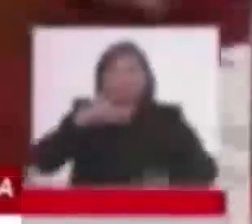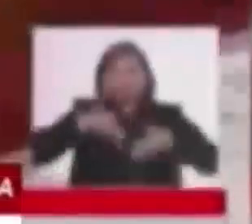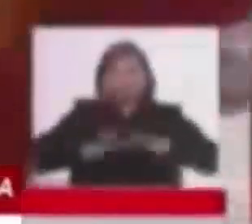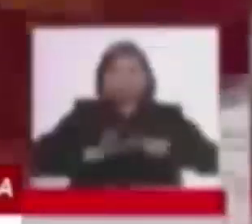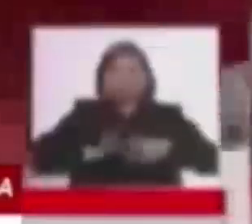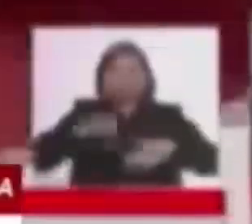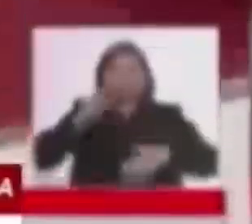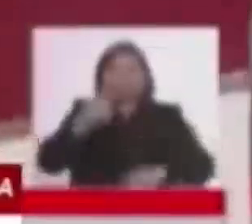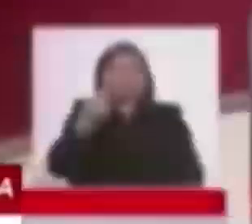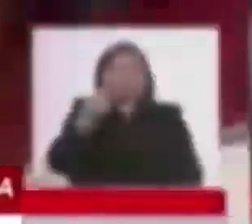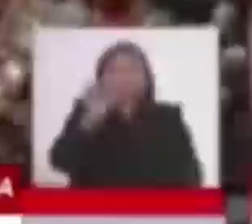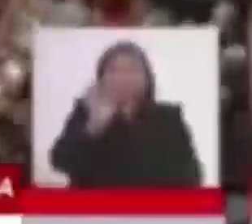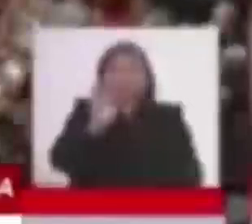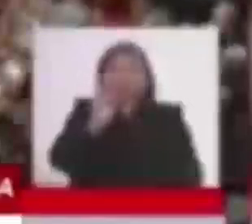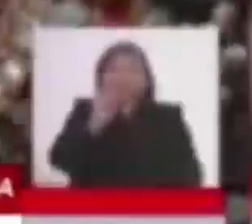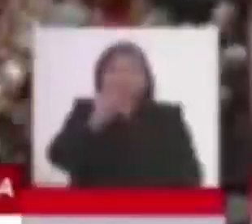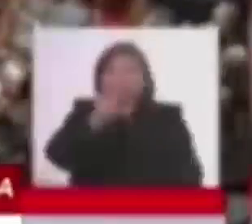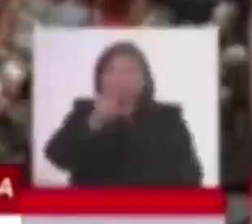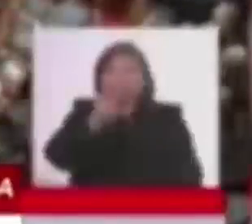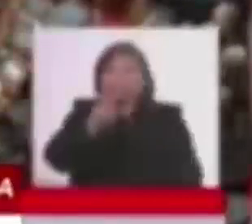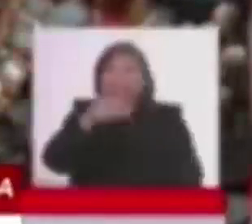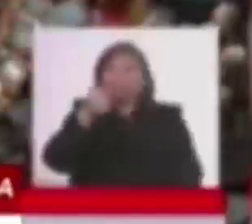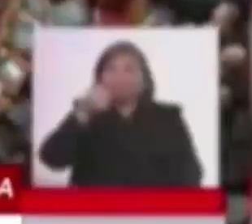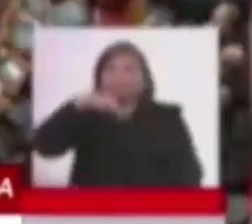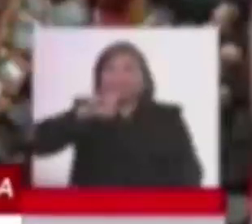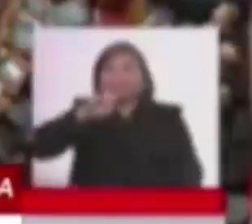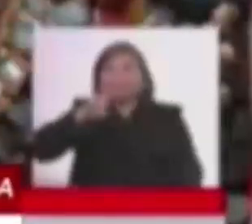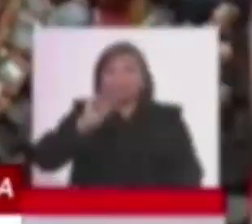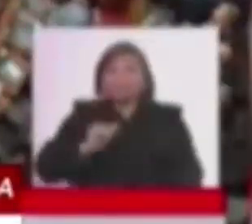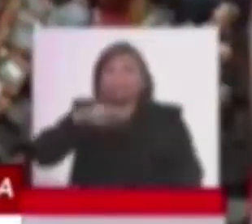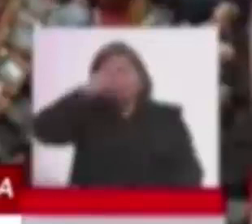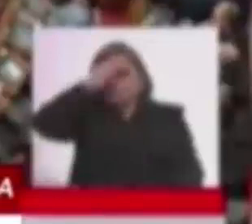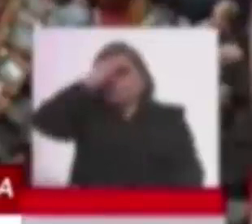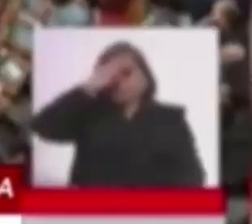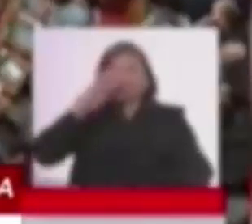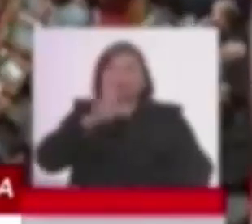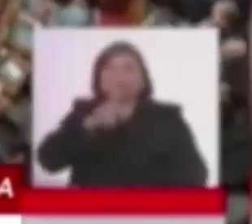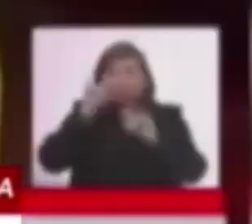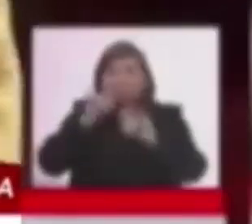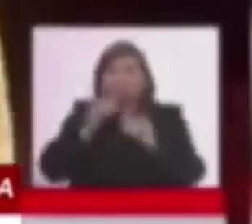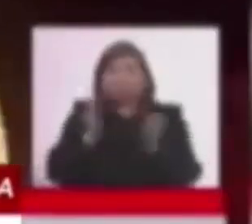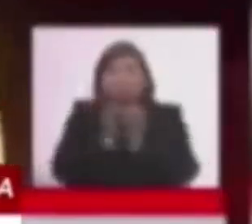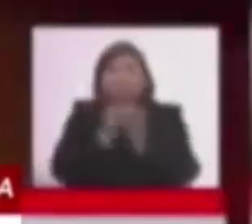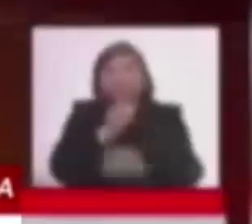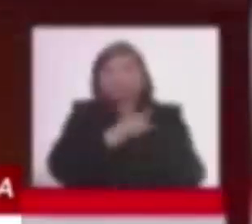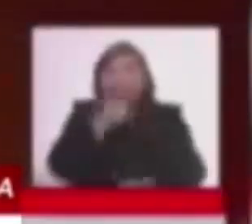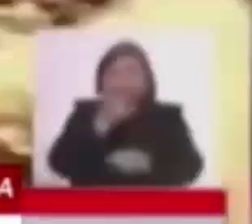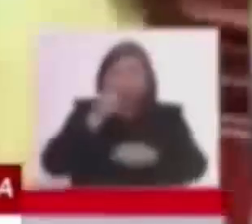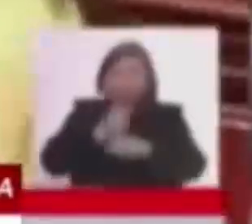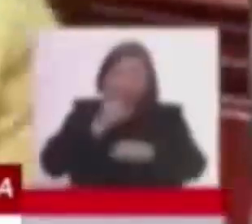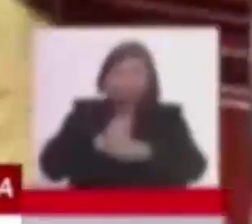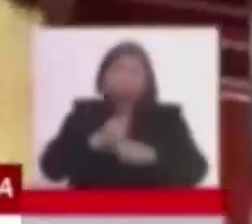también por permitir que podamos ser parte de este proceso política y la reforma que se viene dando aquí en el Perú, que para